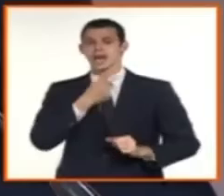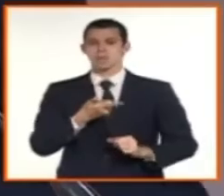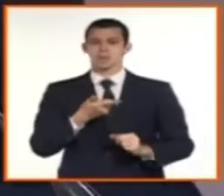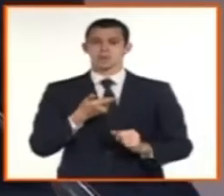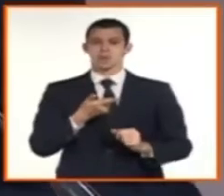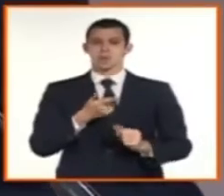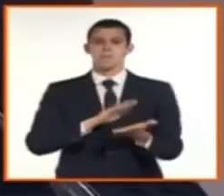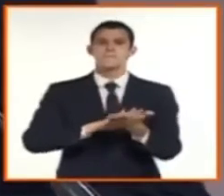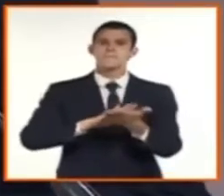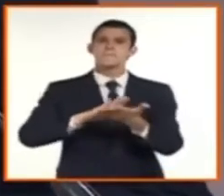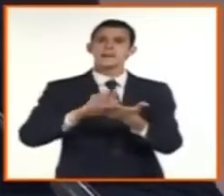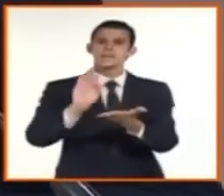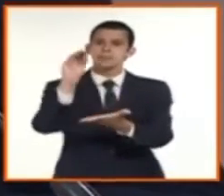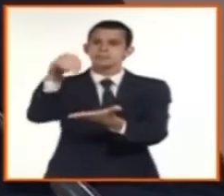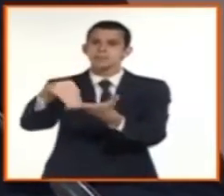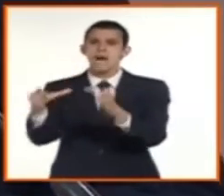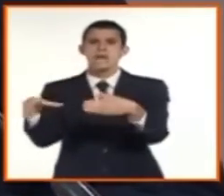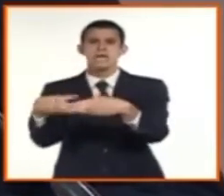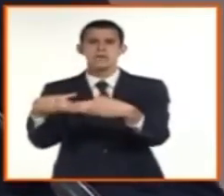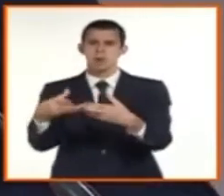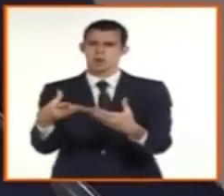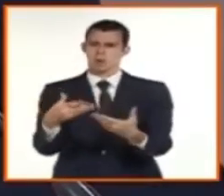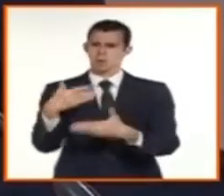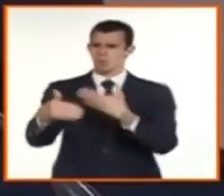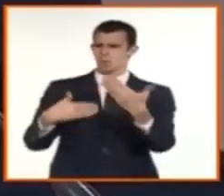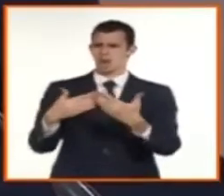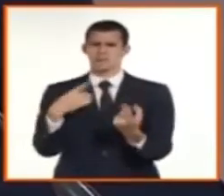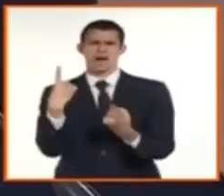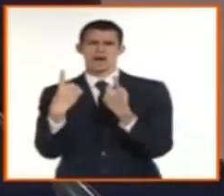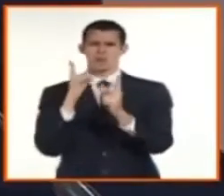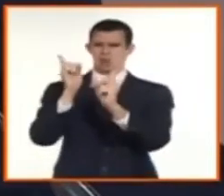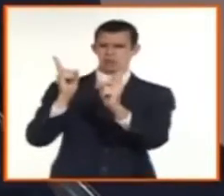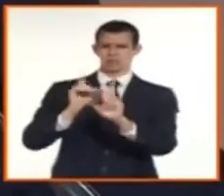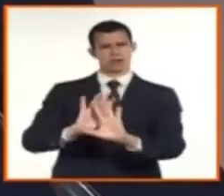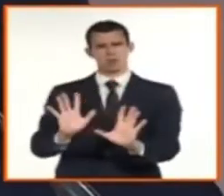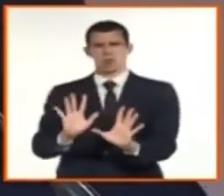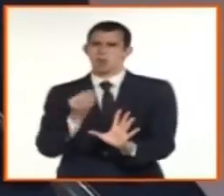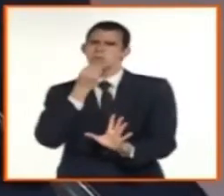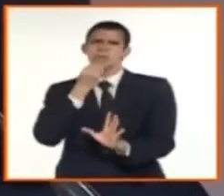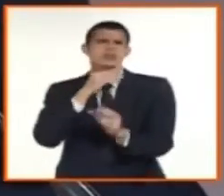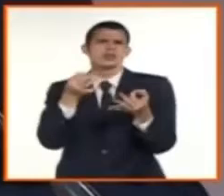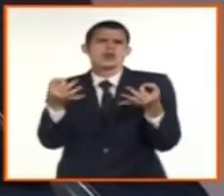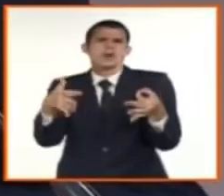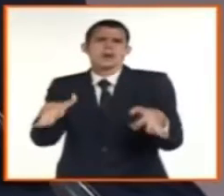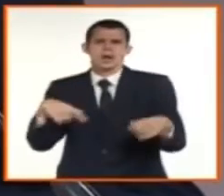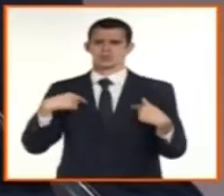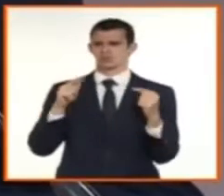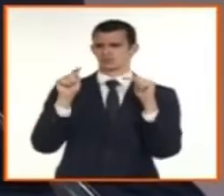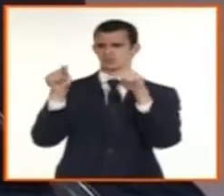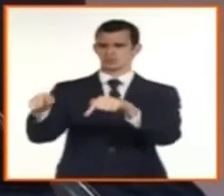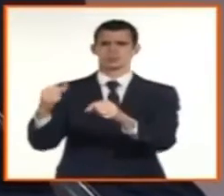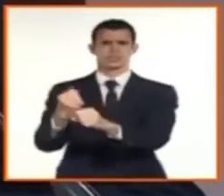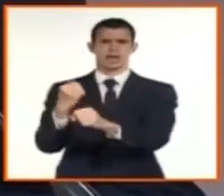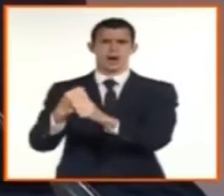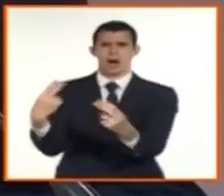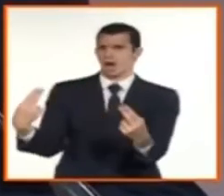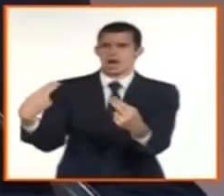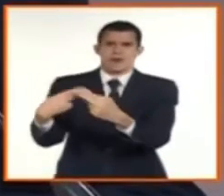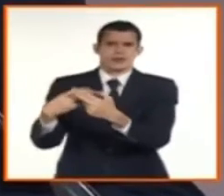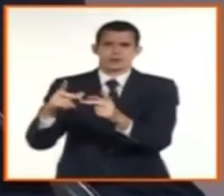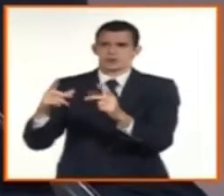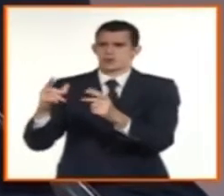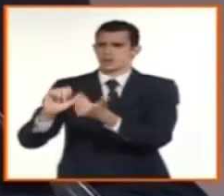de ninguna forma su vínculo con la familia que es para todas las personas para todo cubano lo primero que tenemos nosotros en cuenta